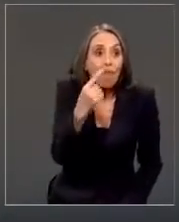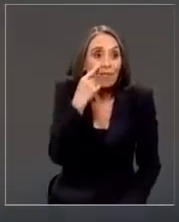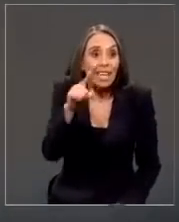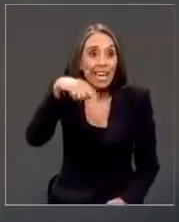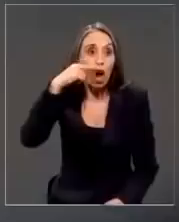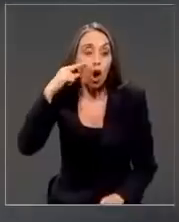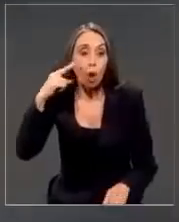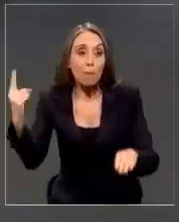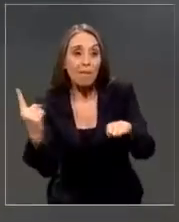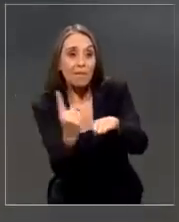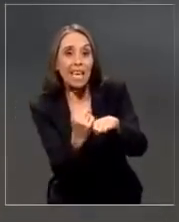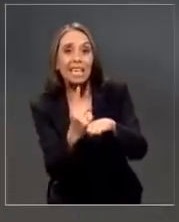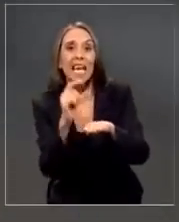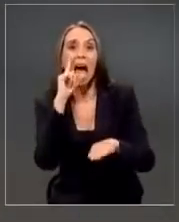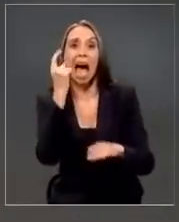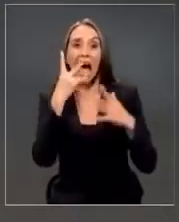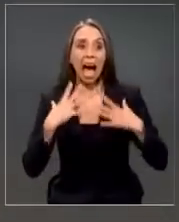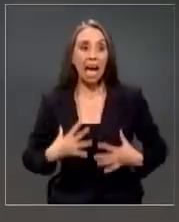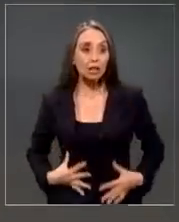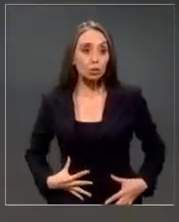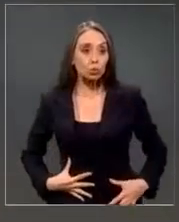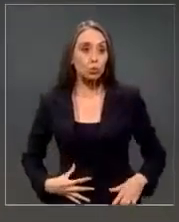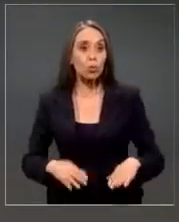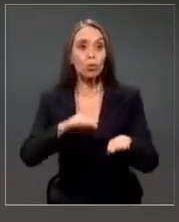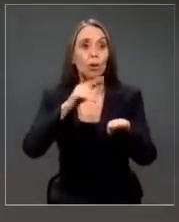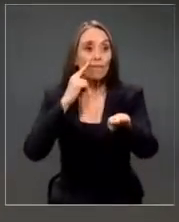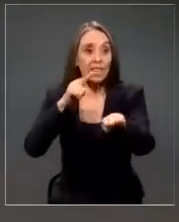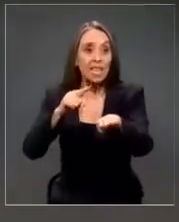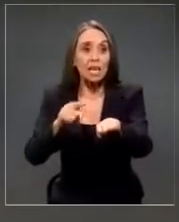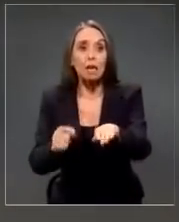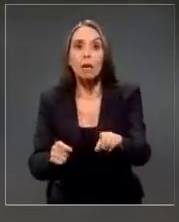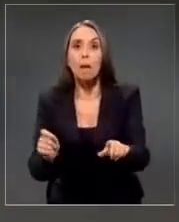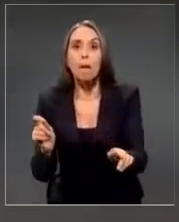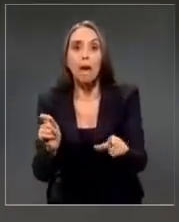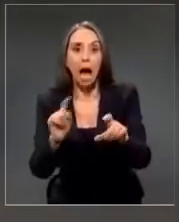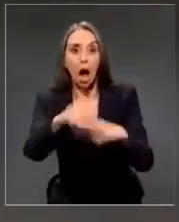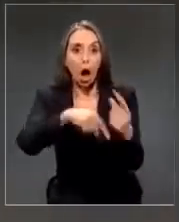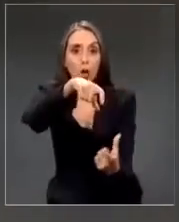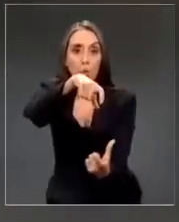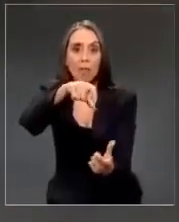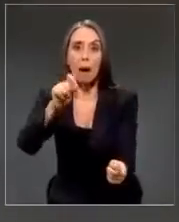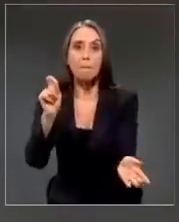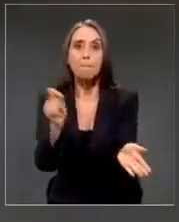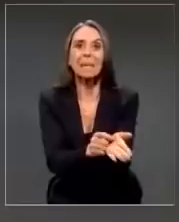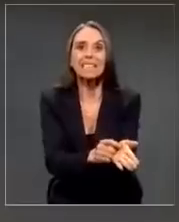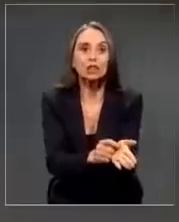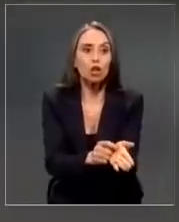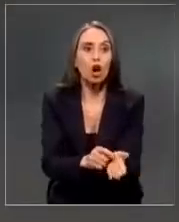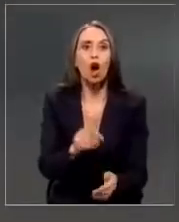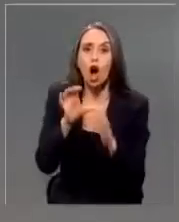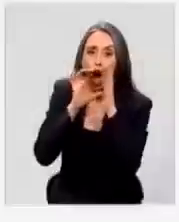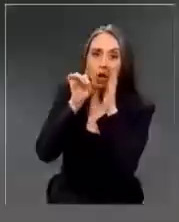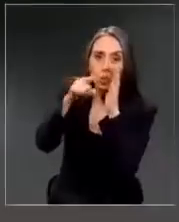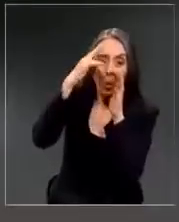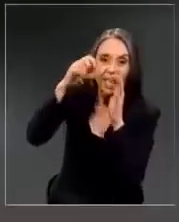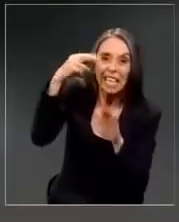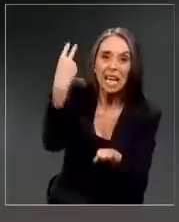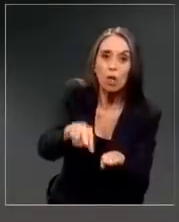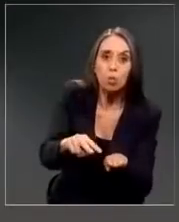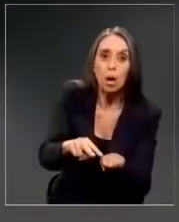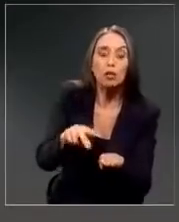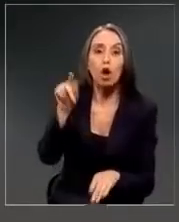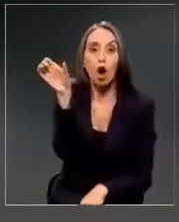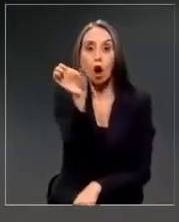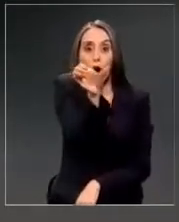pero ahí sale de más. Ahí sale de más. Sale de más, pues, pero... Mira, ah, espérense. ¿Te crees dueño? Con